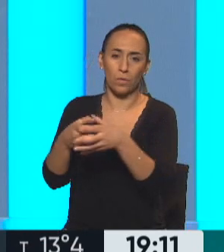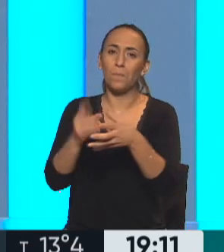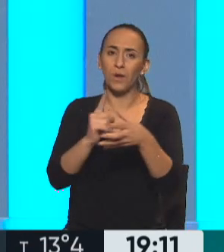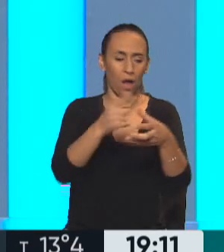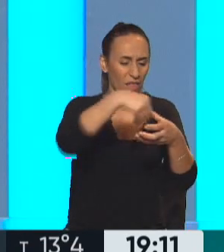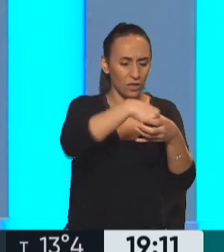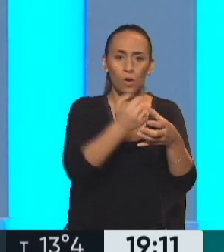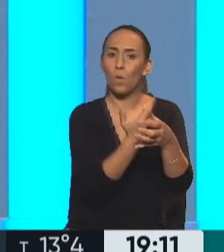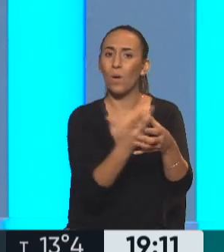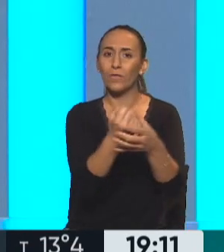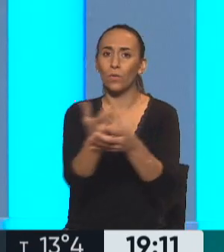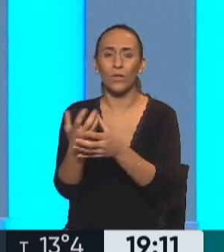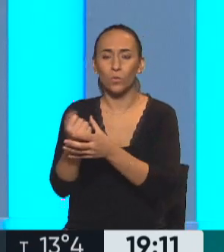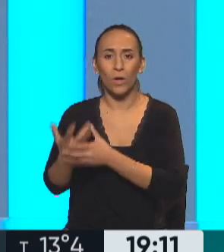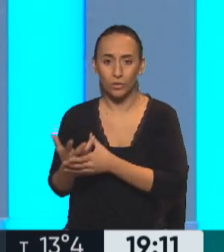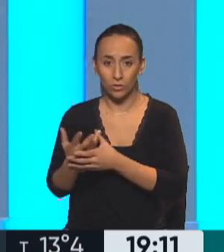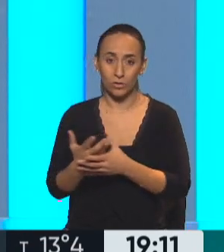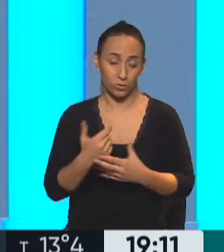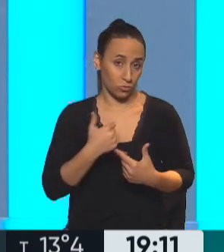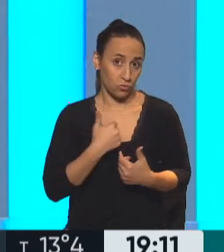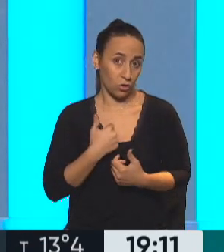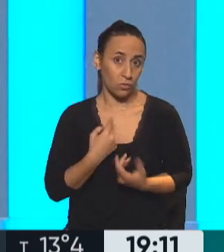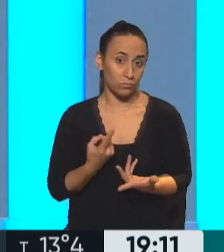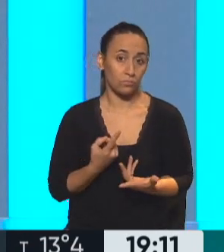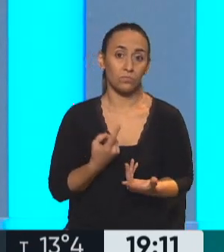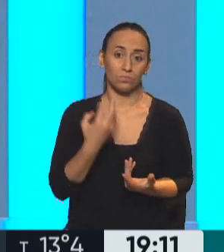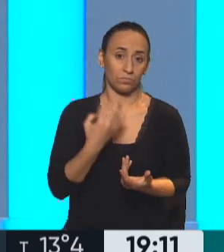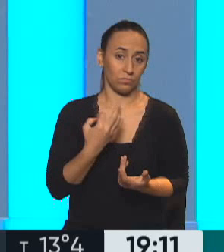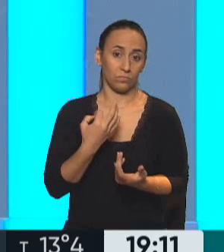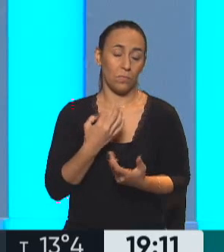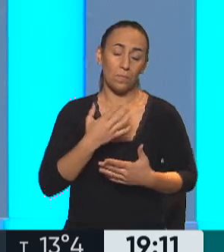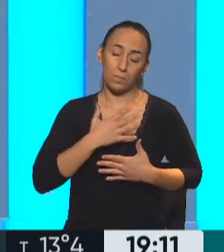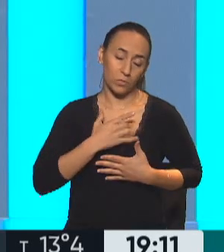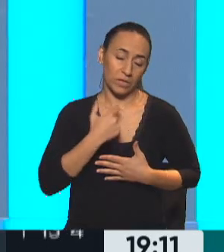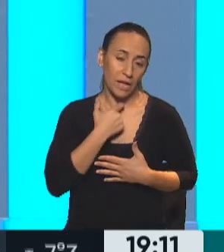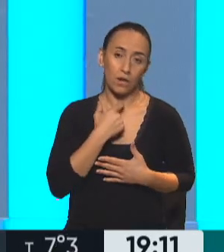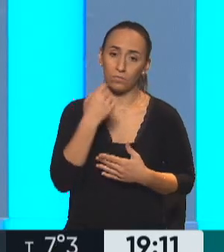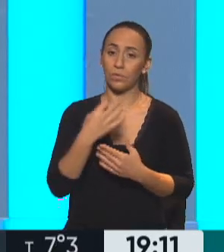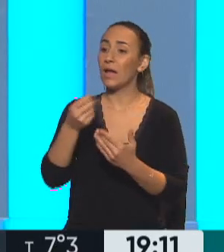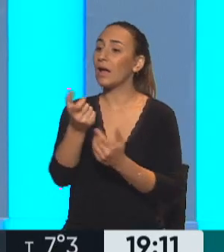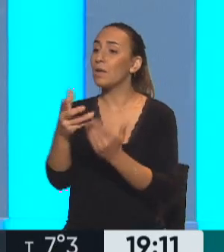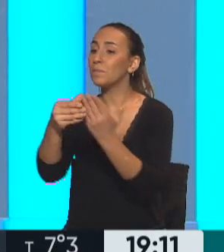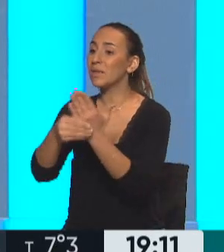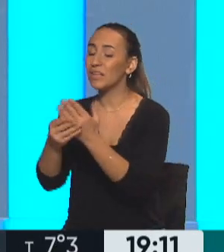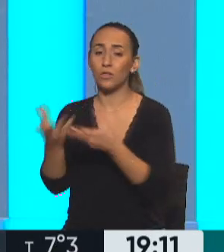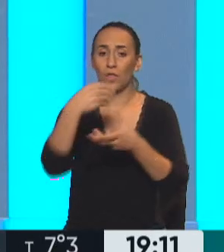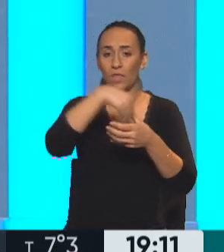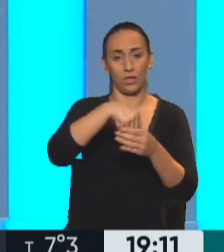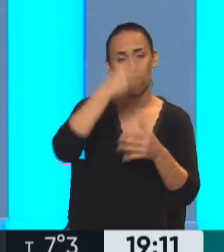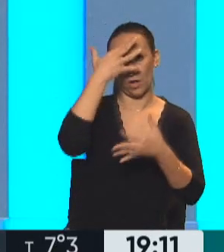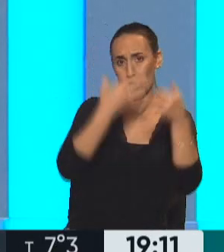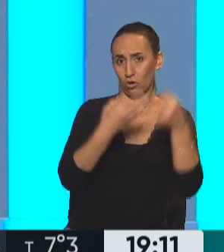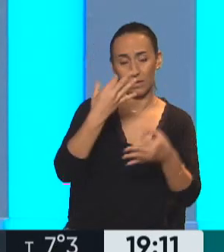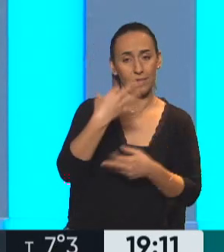soy partidario de que se incremente el número de ministros de la corte, punto 1. Y punto